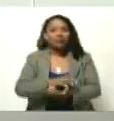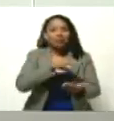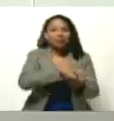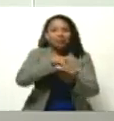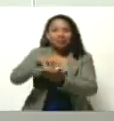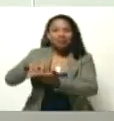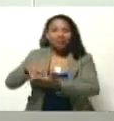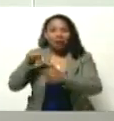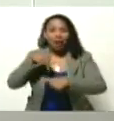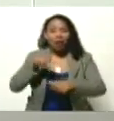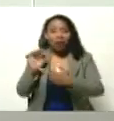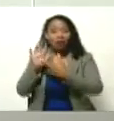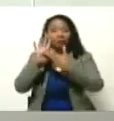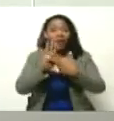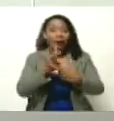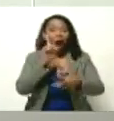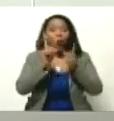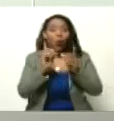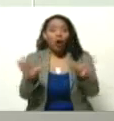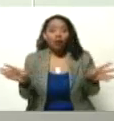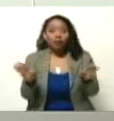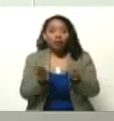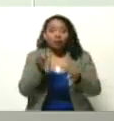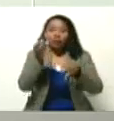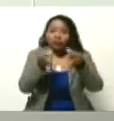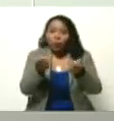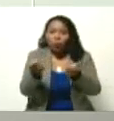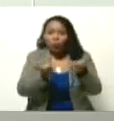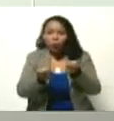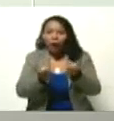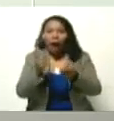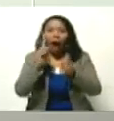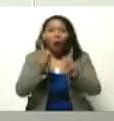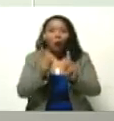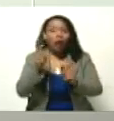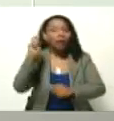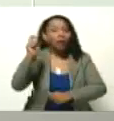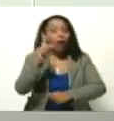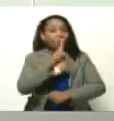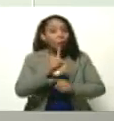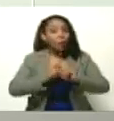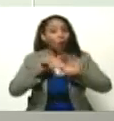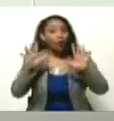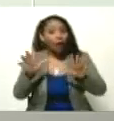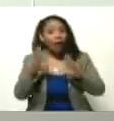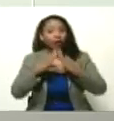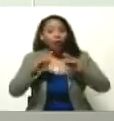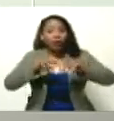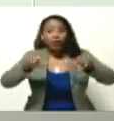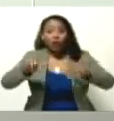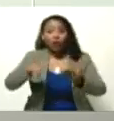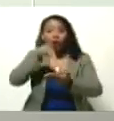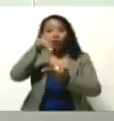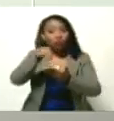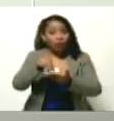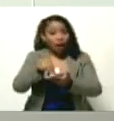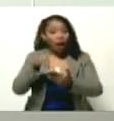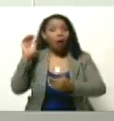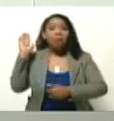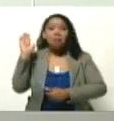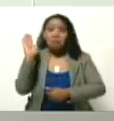a representar algún reajuste en lo que son las tareas del 1x10 en todo el territorio nacional? ¿Han